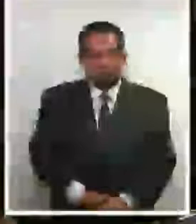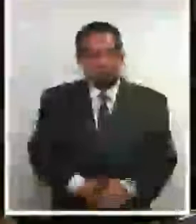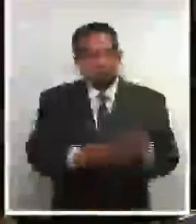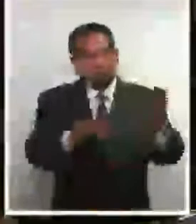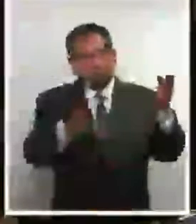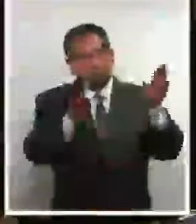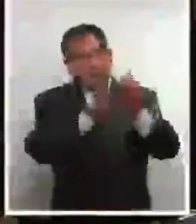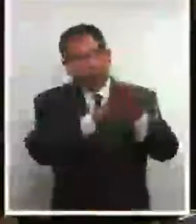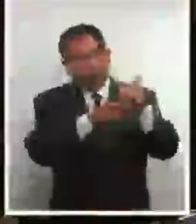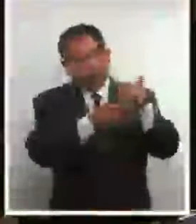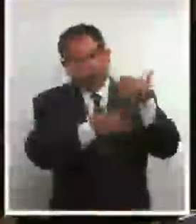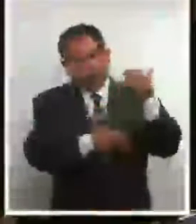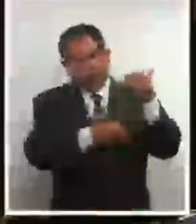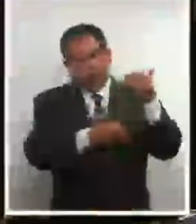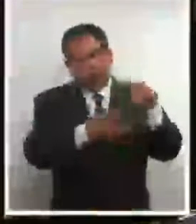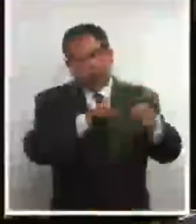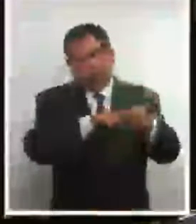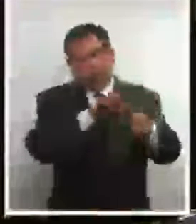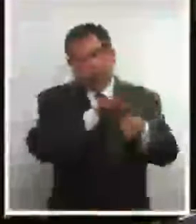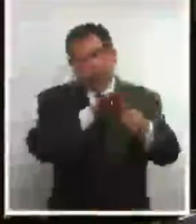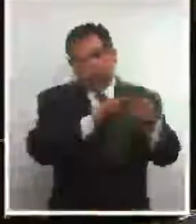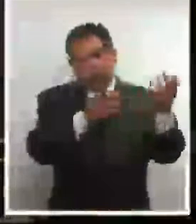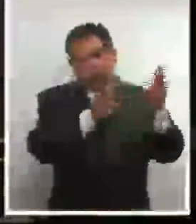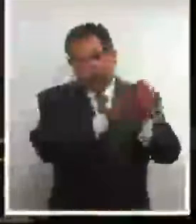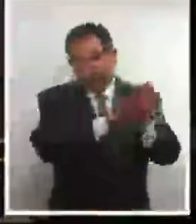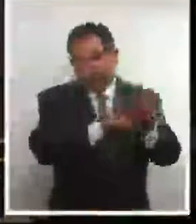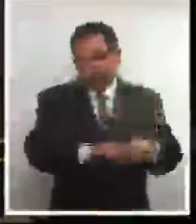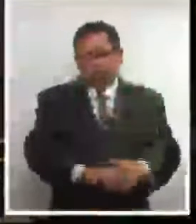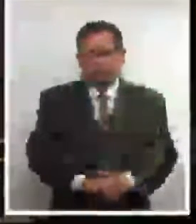Ciérrese el sistema electrónico de votación.